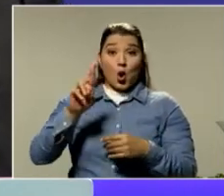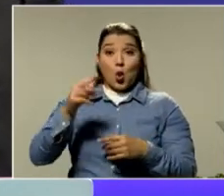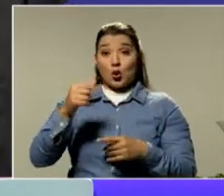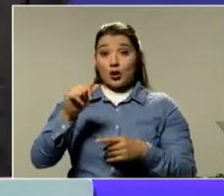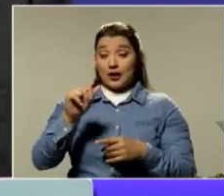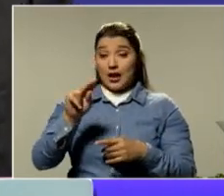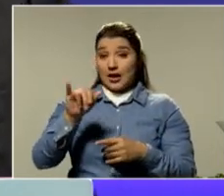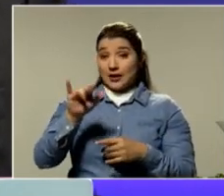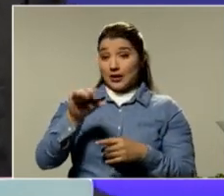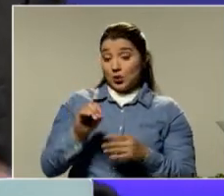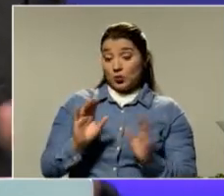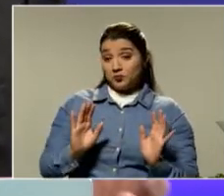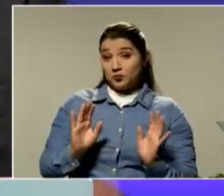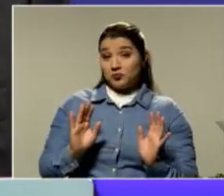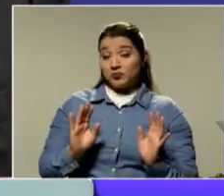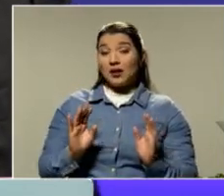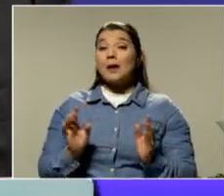Entonces,